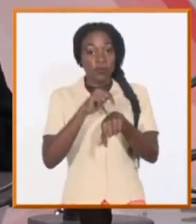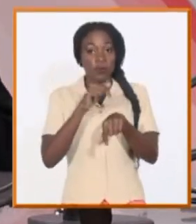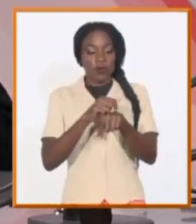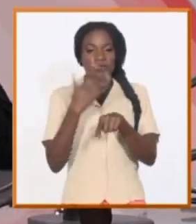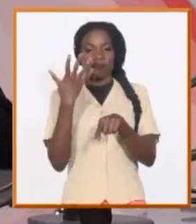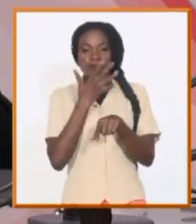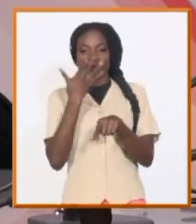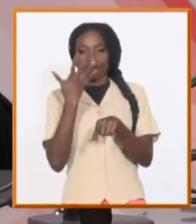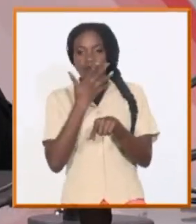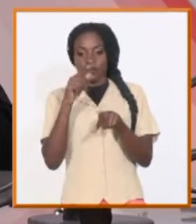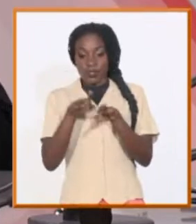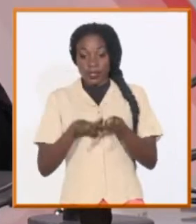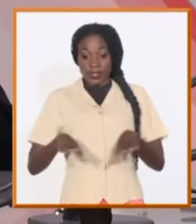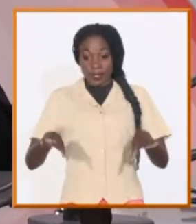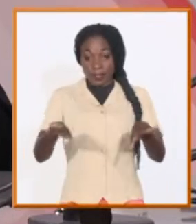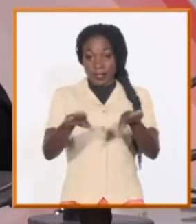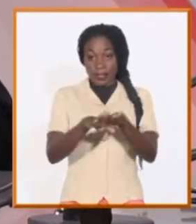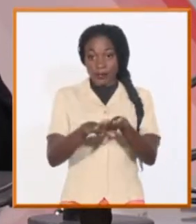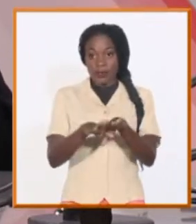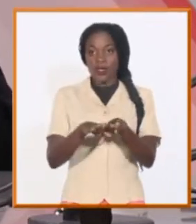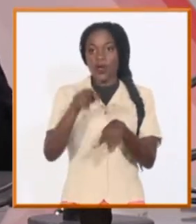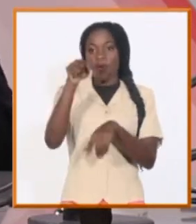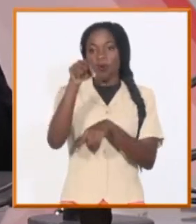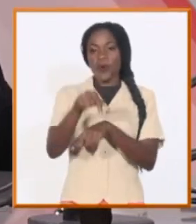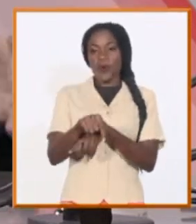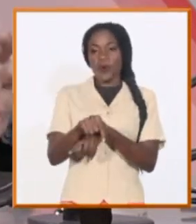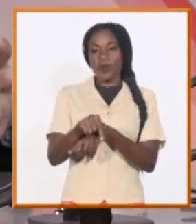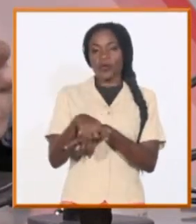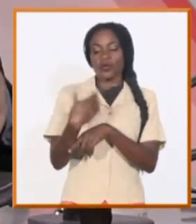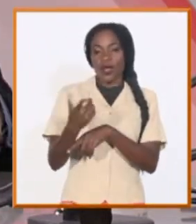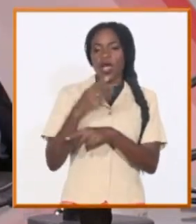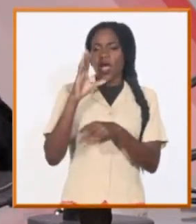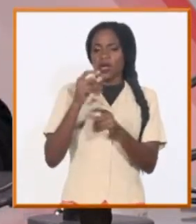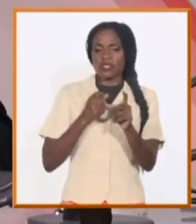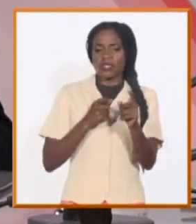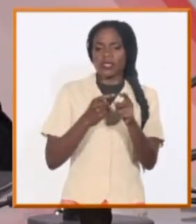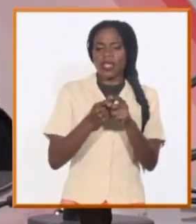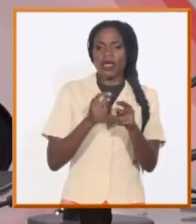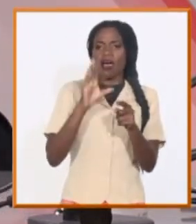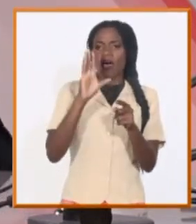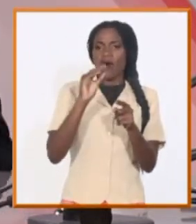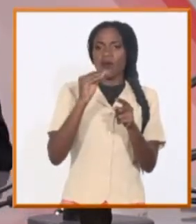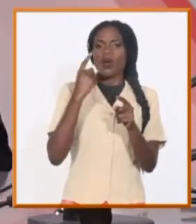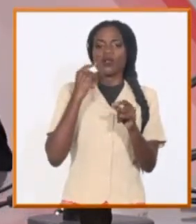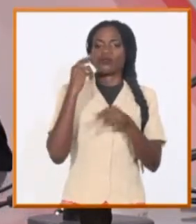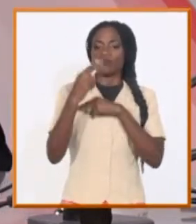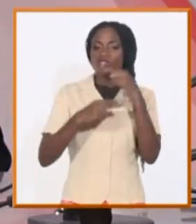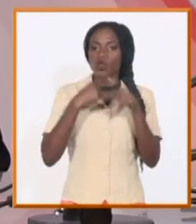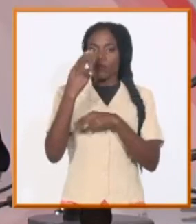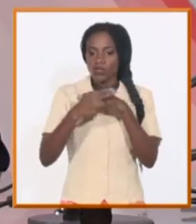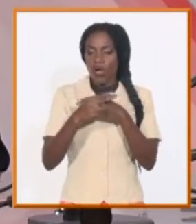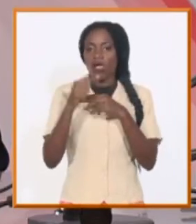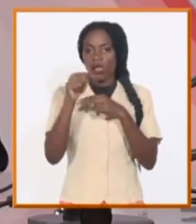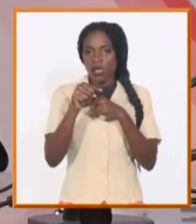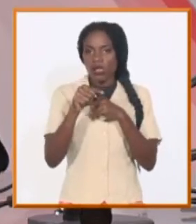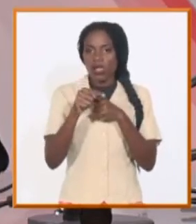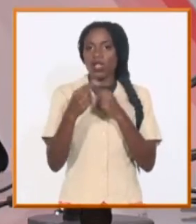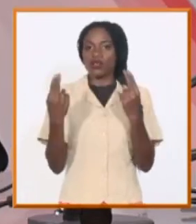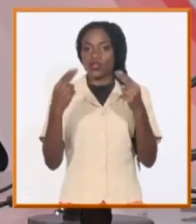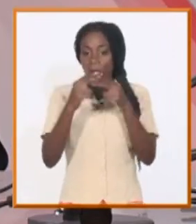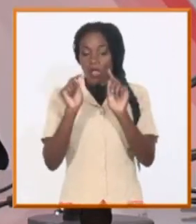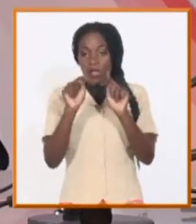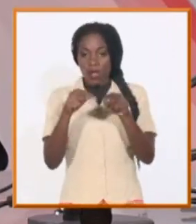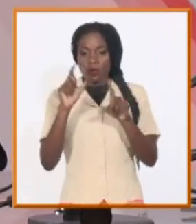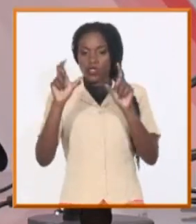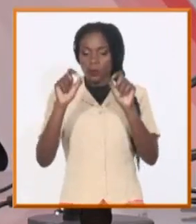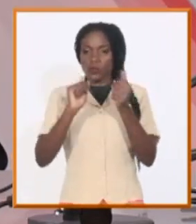comenzamos esta mesa redonda de hoy, que pretende acercarse a los acontecimientos, pero también